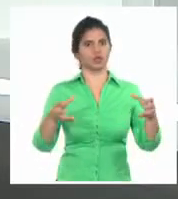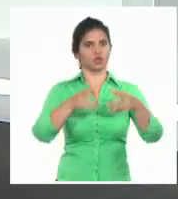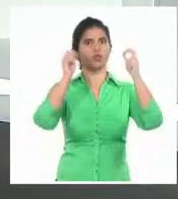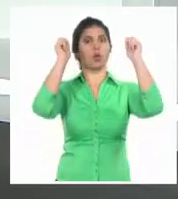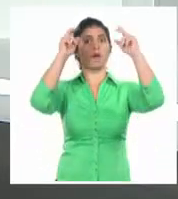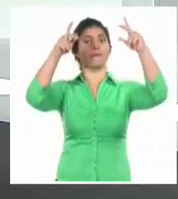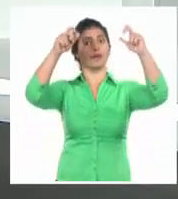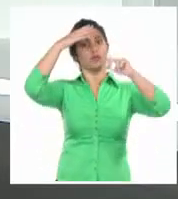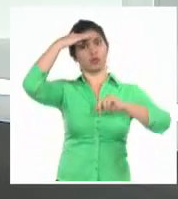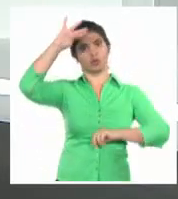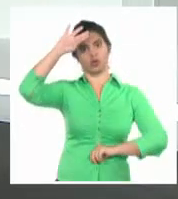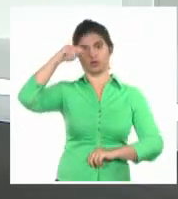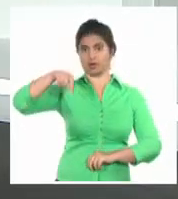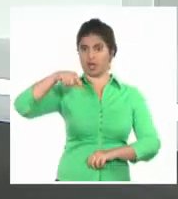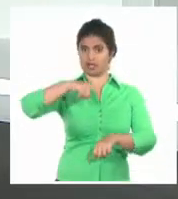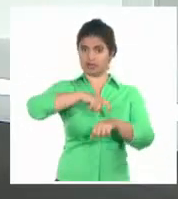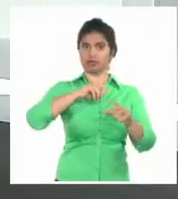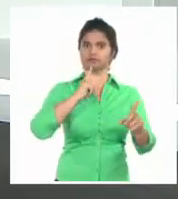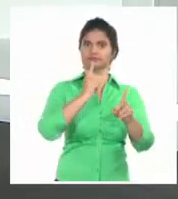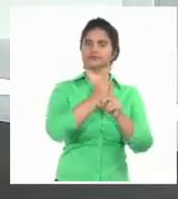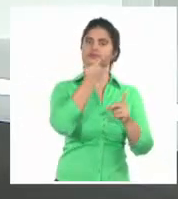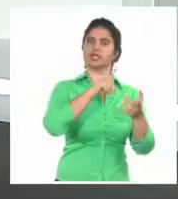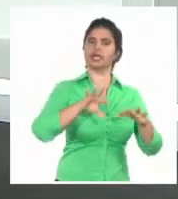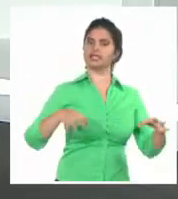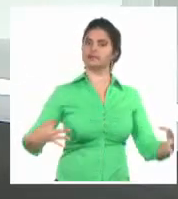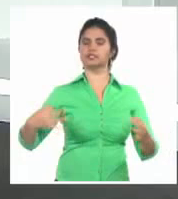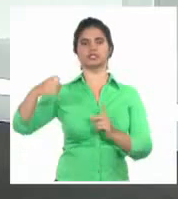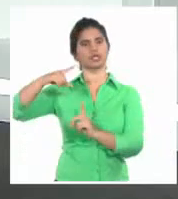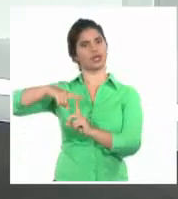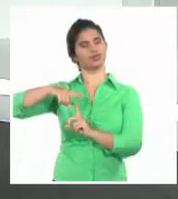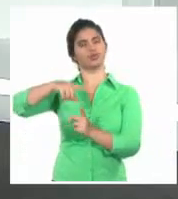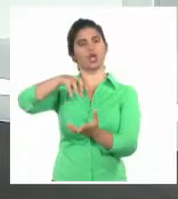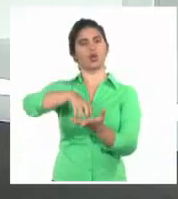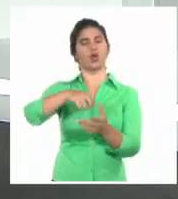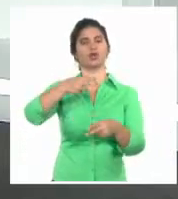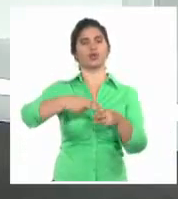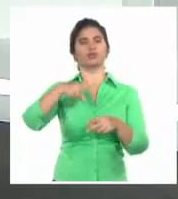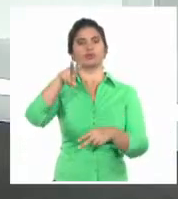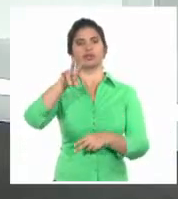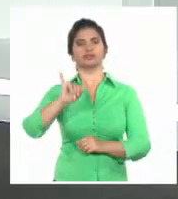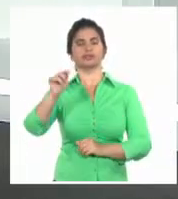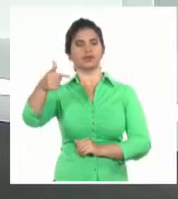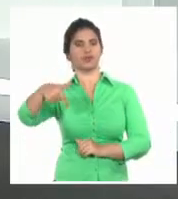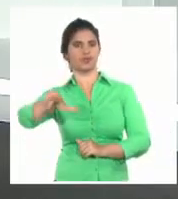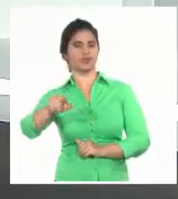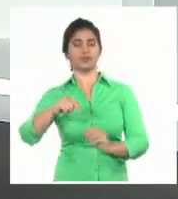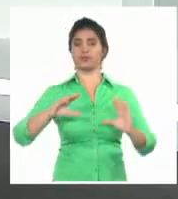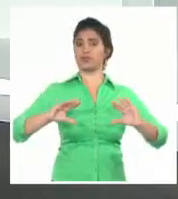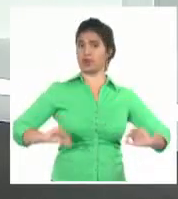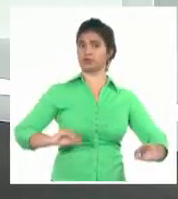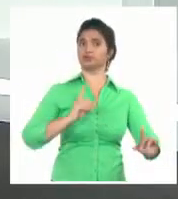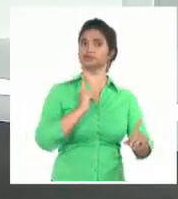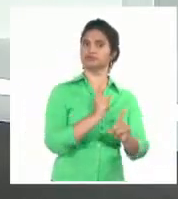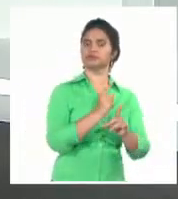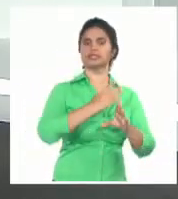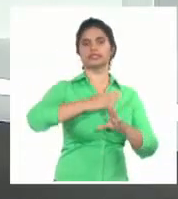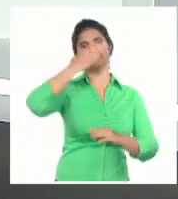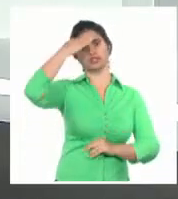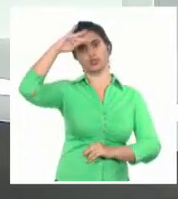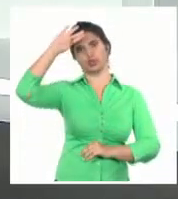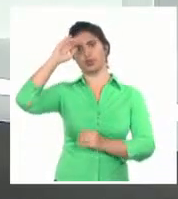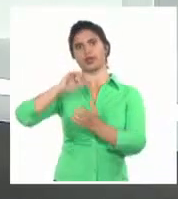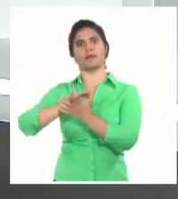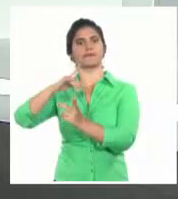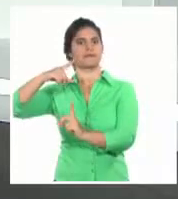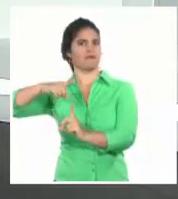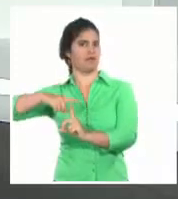a esta hora se enfrentan Artemis y Las Tunas en el estadio 26 de julio, mientras que en la noche jugarán Santiago de Cubas y Matanza en el Victoria de Girón